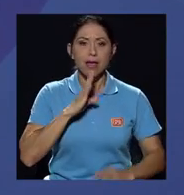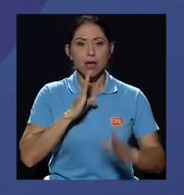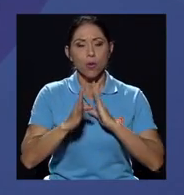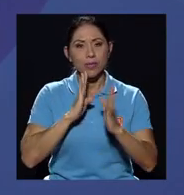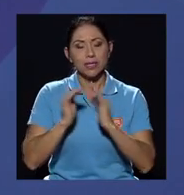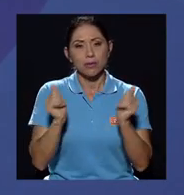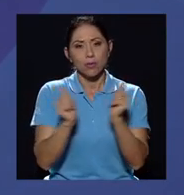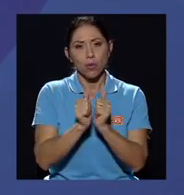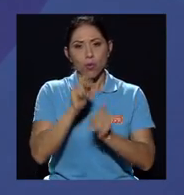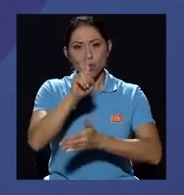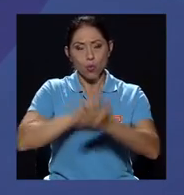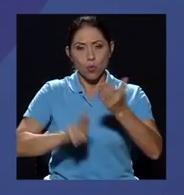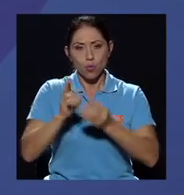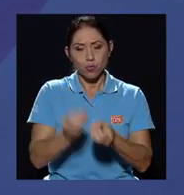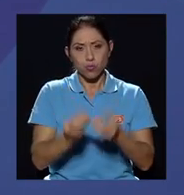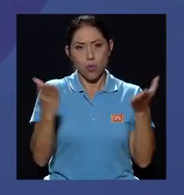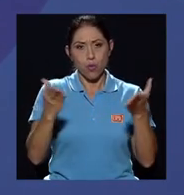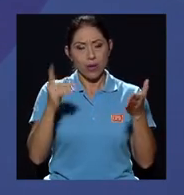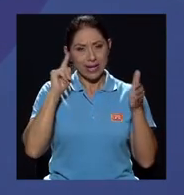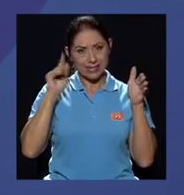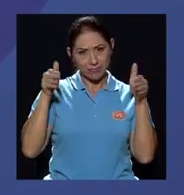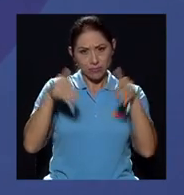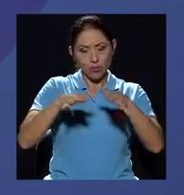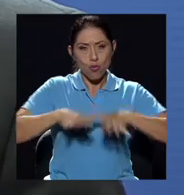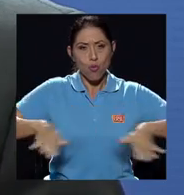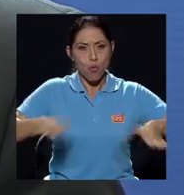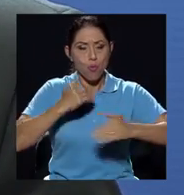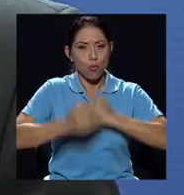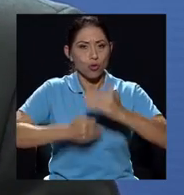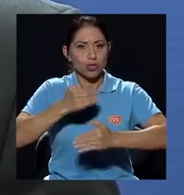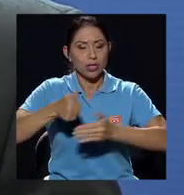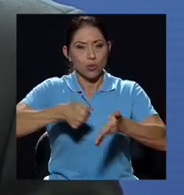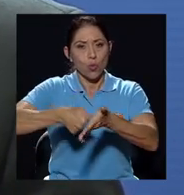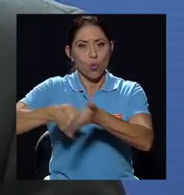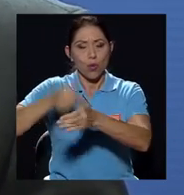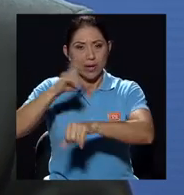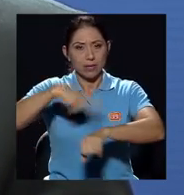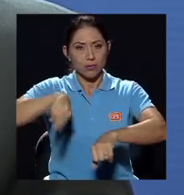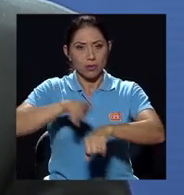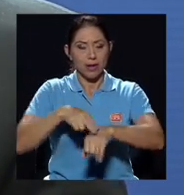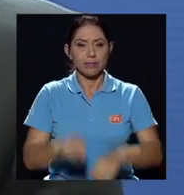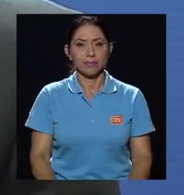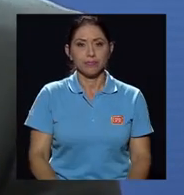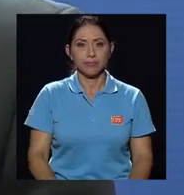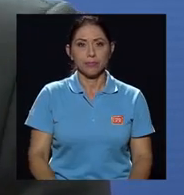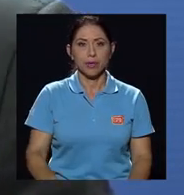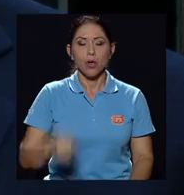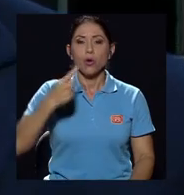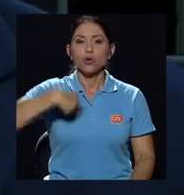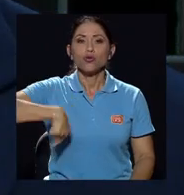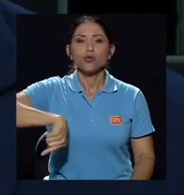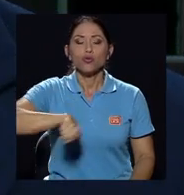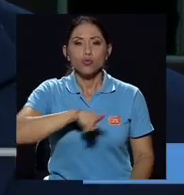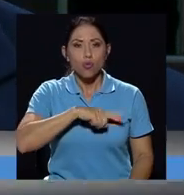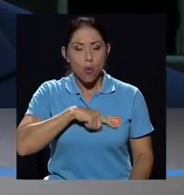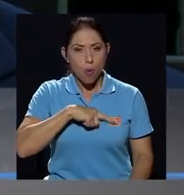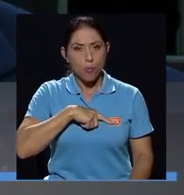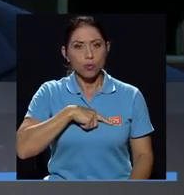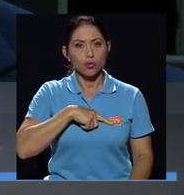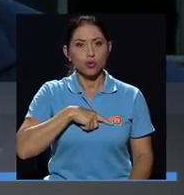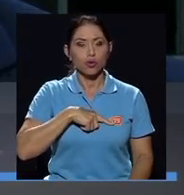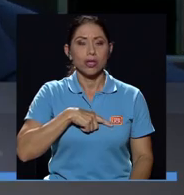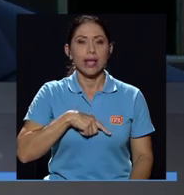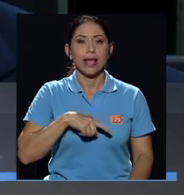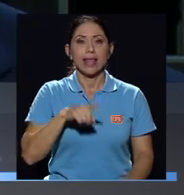las universidades públicas en el contexto de un proceso electoral nacional. Somos de las